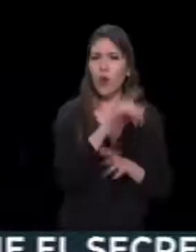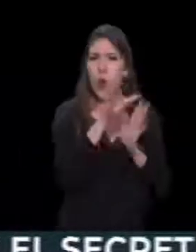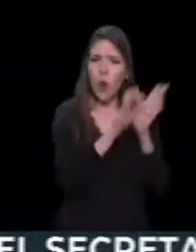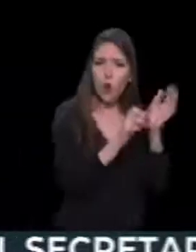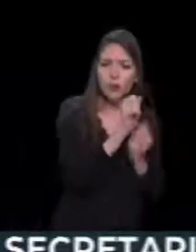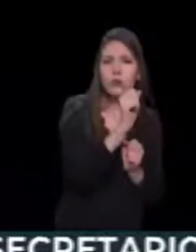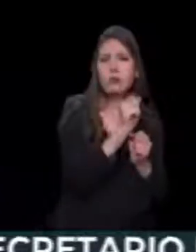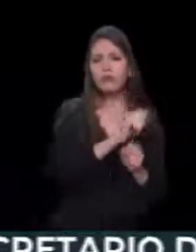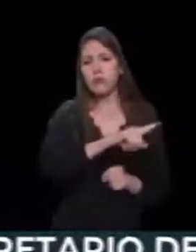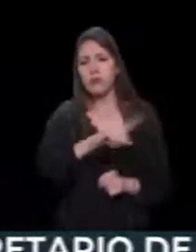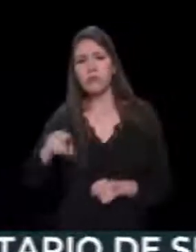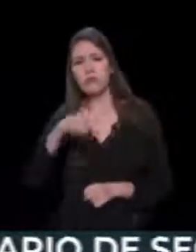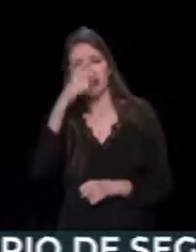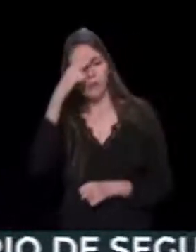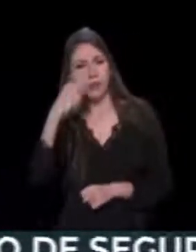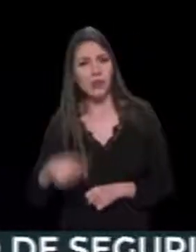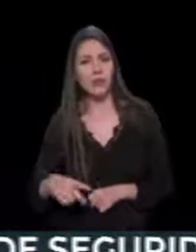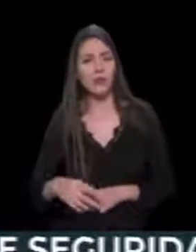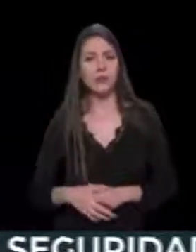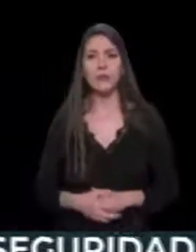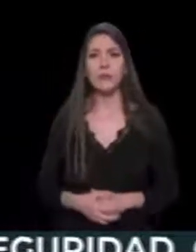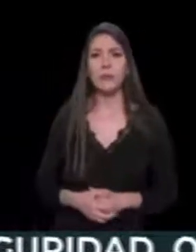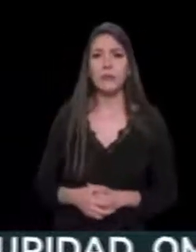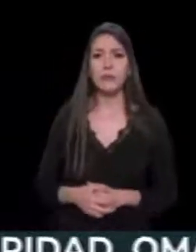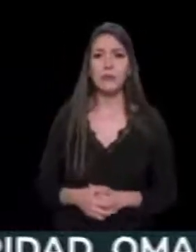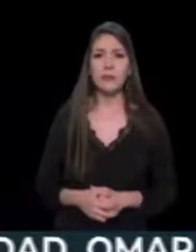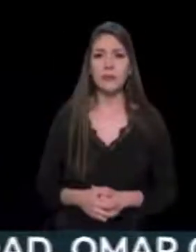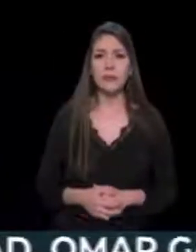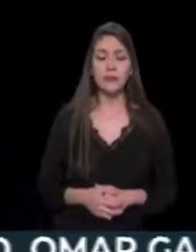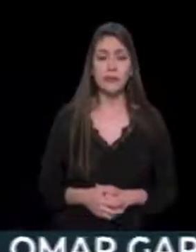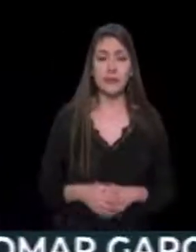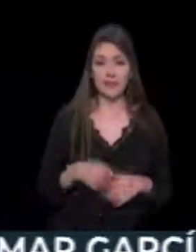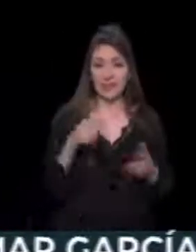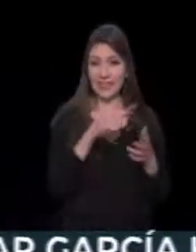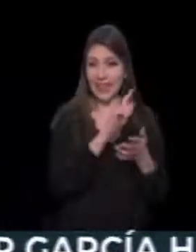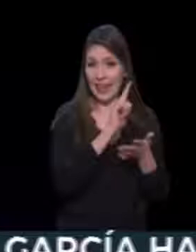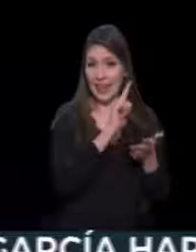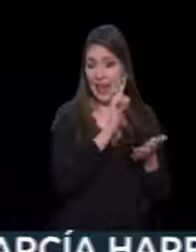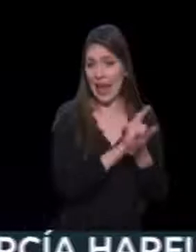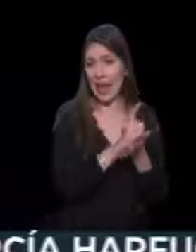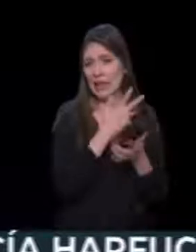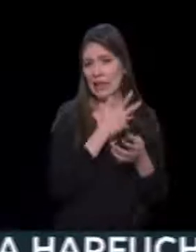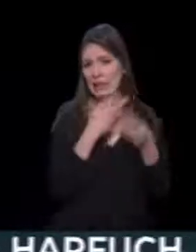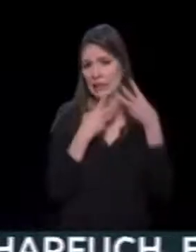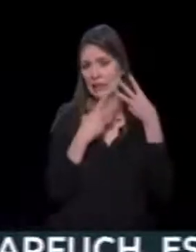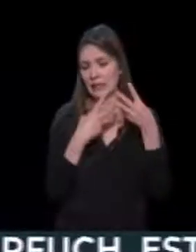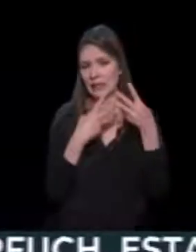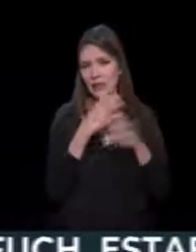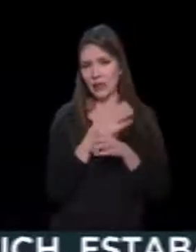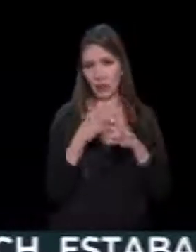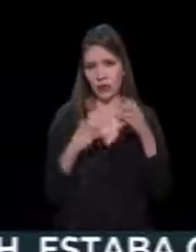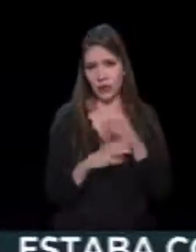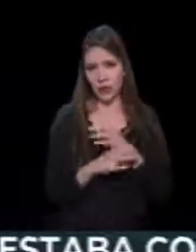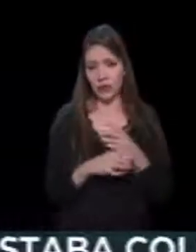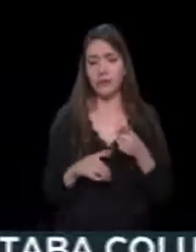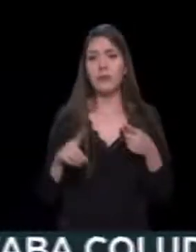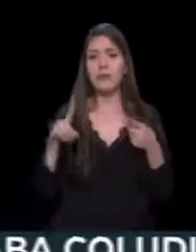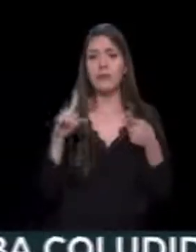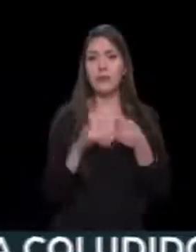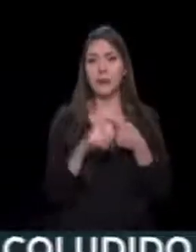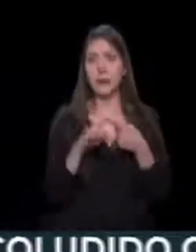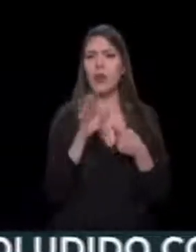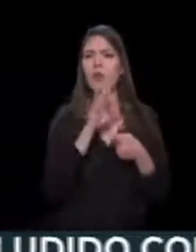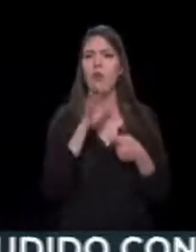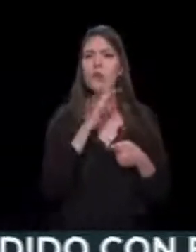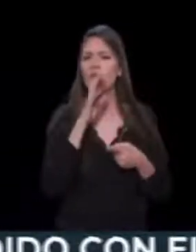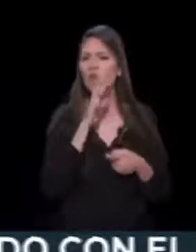a los mexicanos? Mira, esta ley me parece que aborda tres temas que son determinantes. Ataca los elementos posibles de